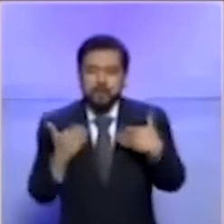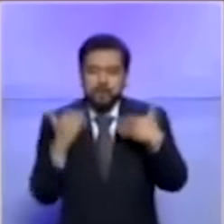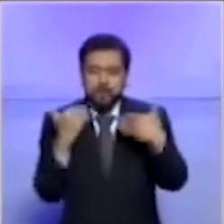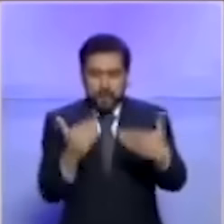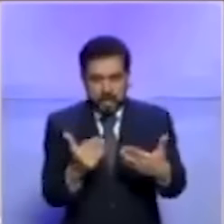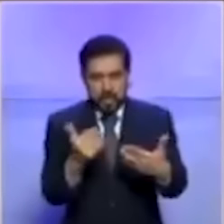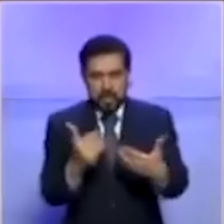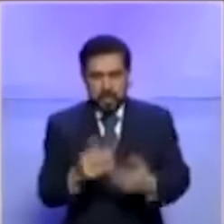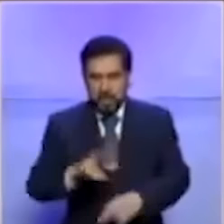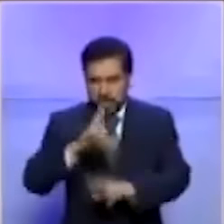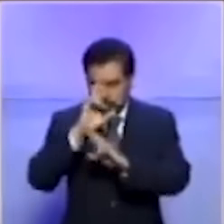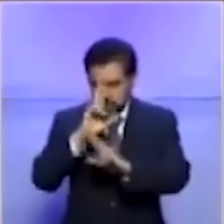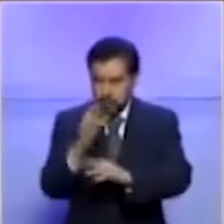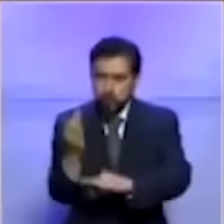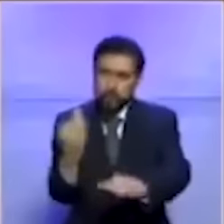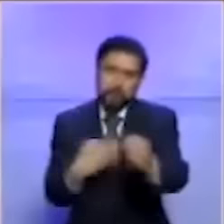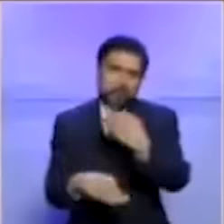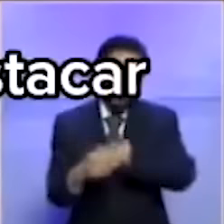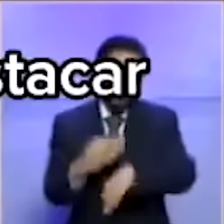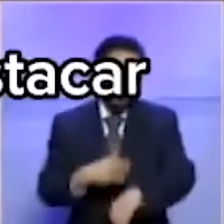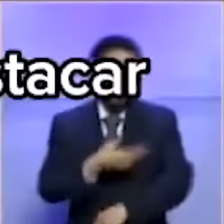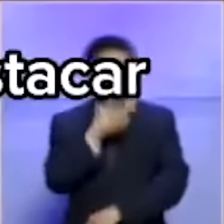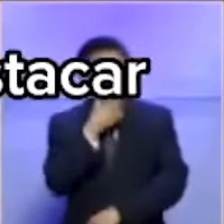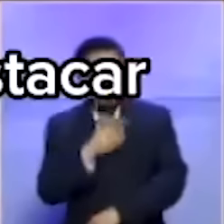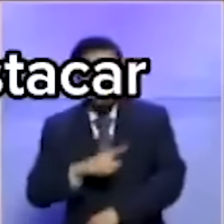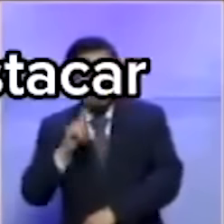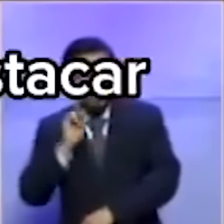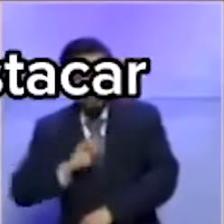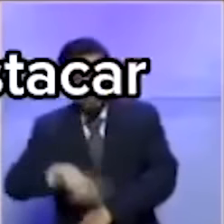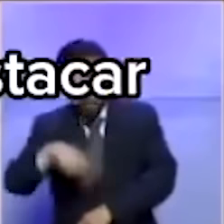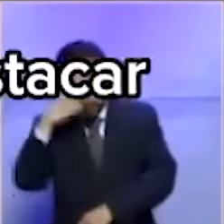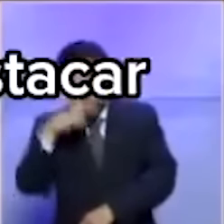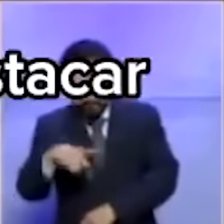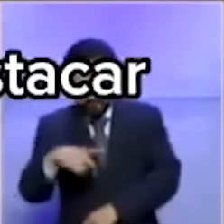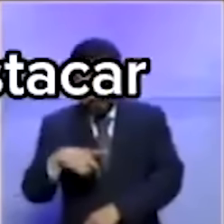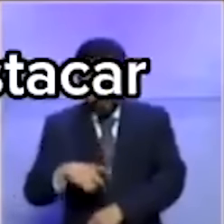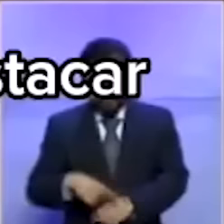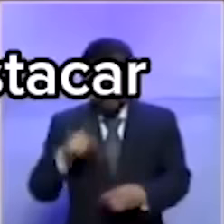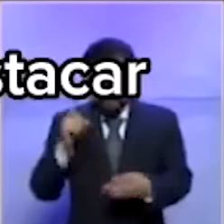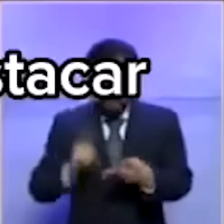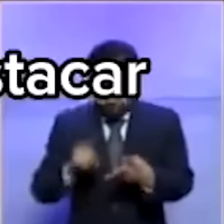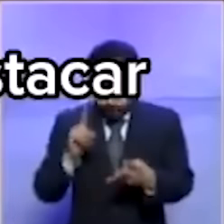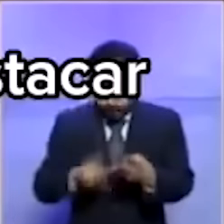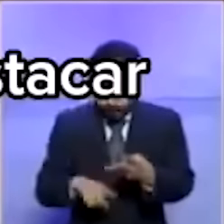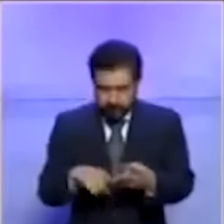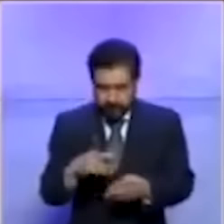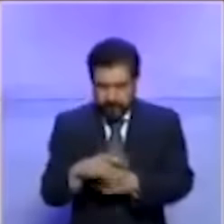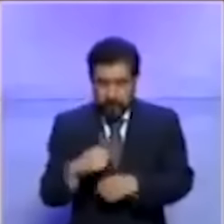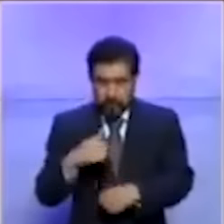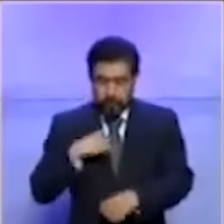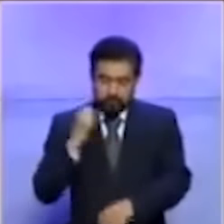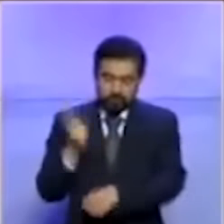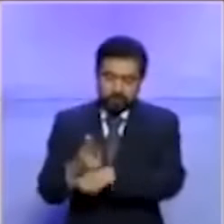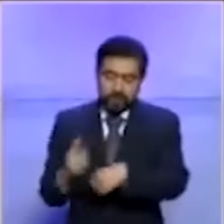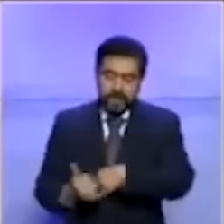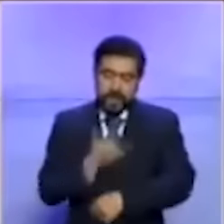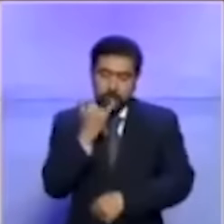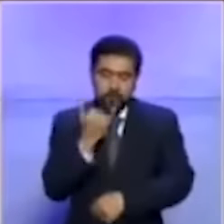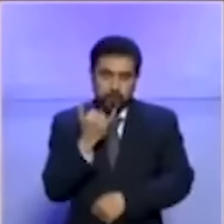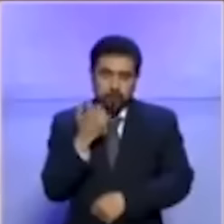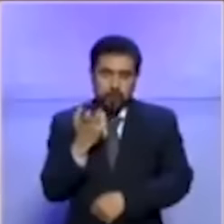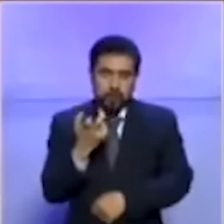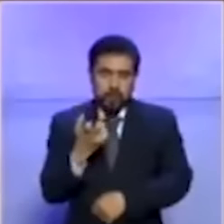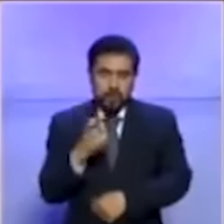tiene a la ciudadanía Finalmente y la tercera falla que hay que destacar fue producto de la